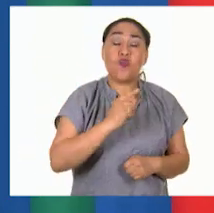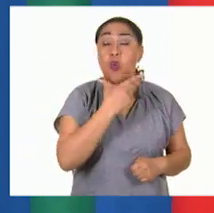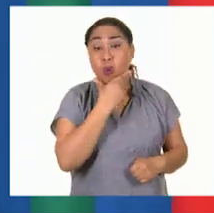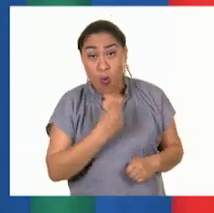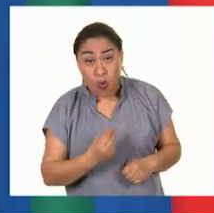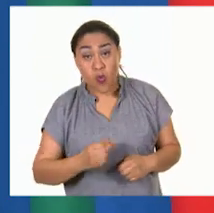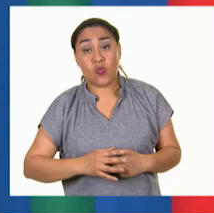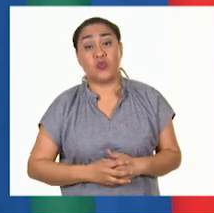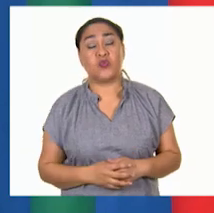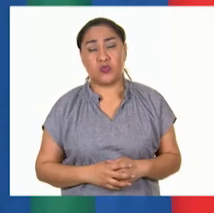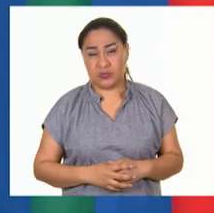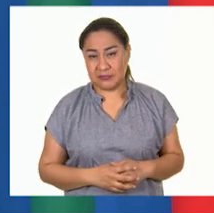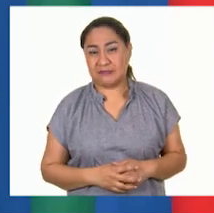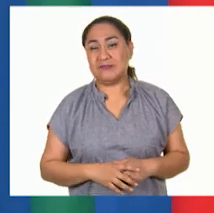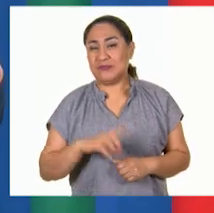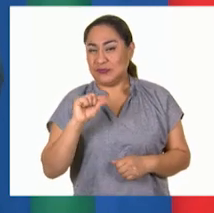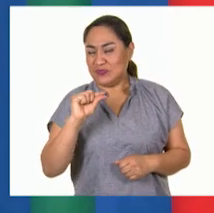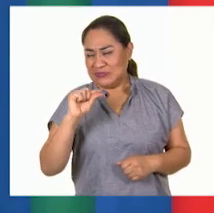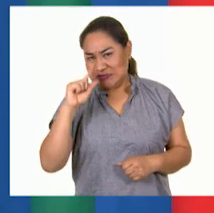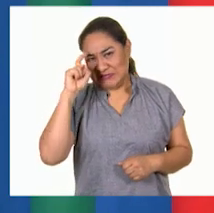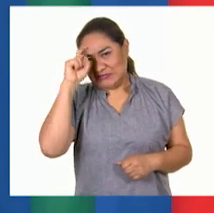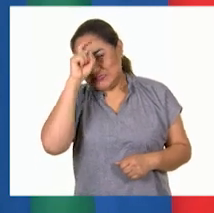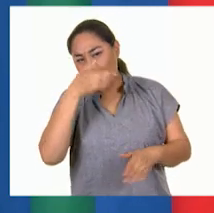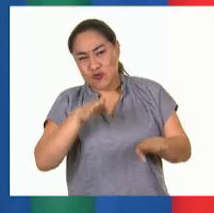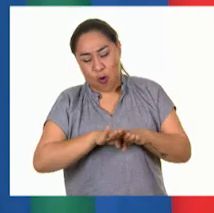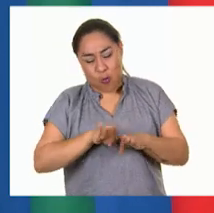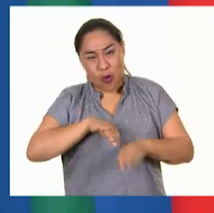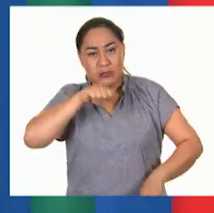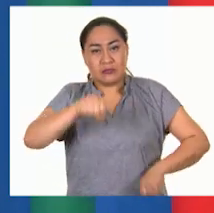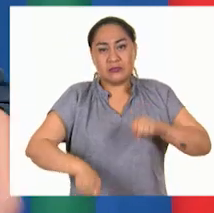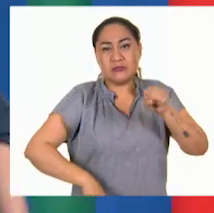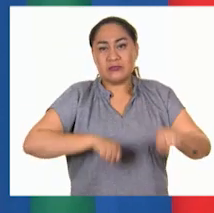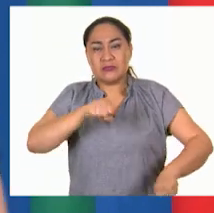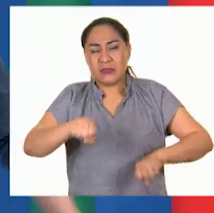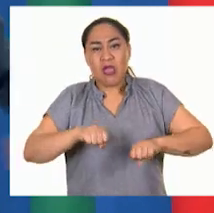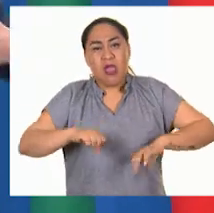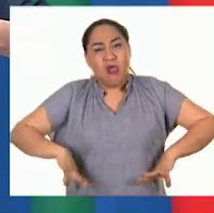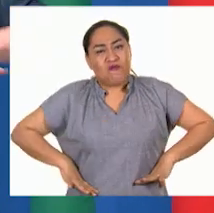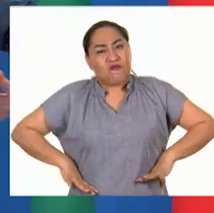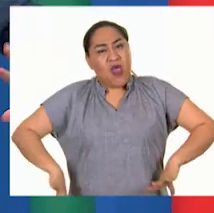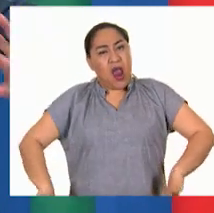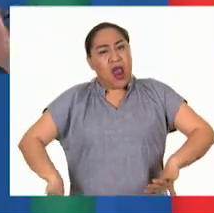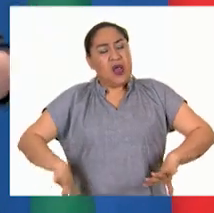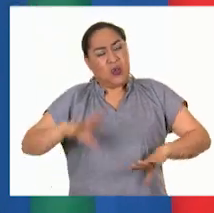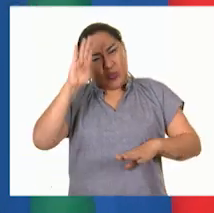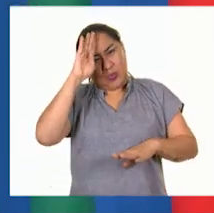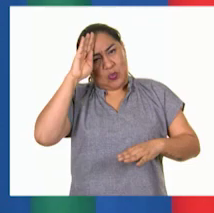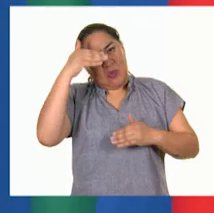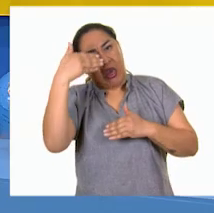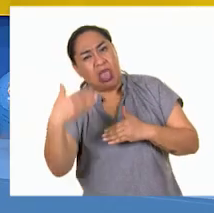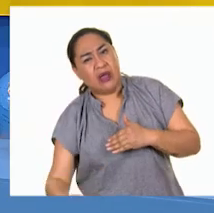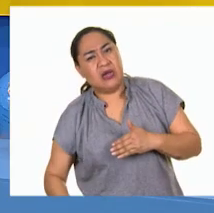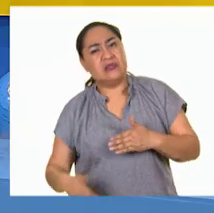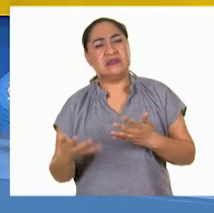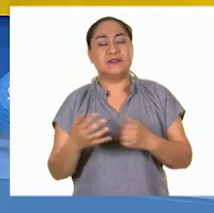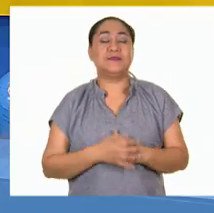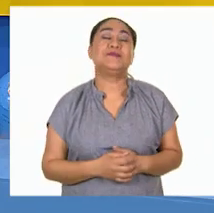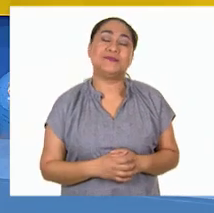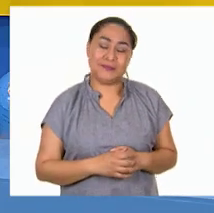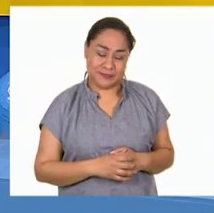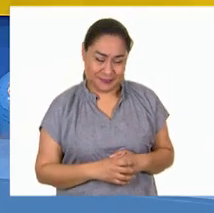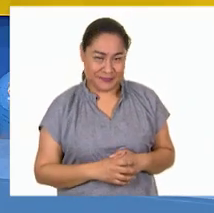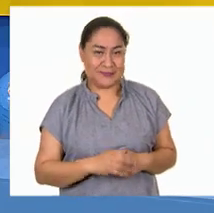hombres. Debió haber sido muy incómodo montar una bicicleta para competir con esas faldas tan enormes, ¿no crees?